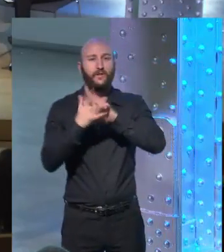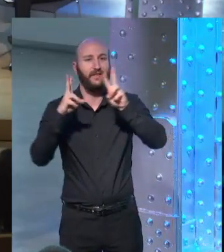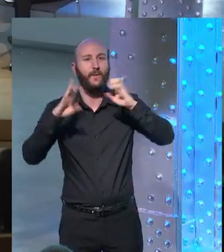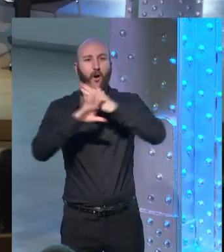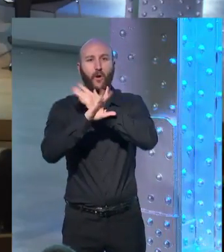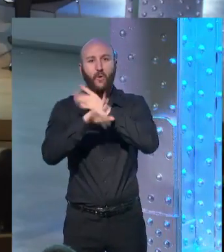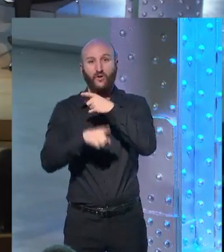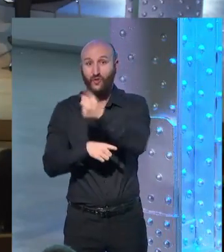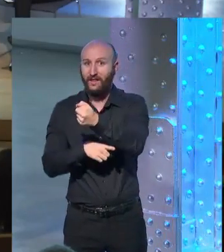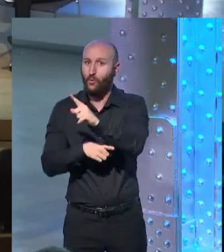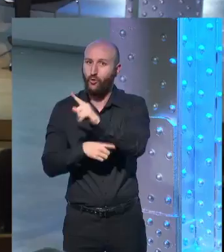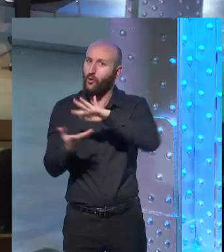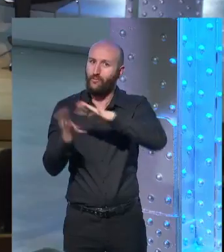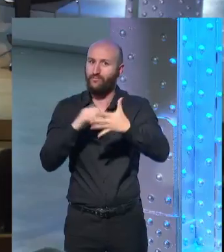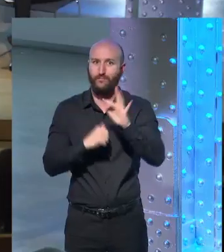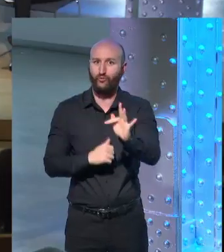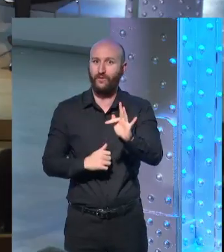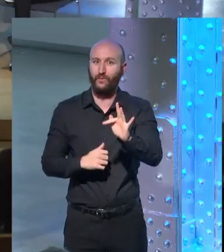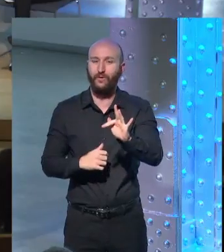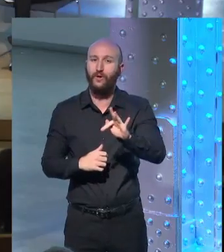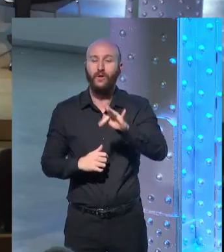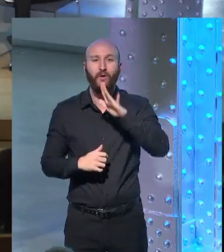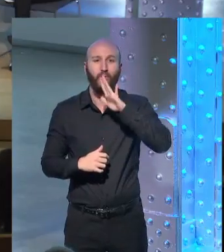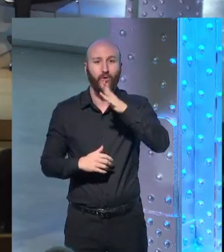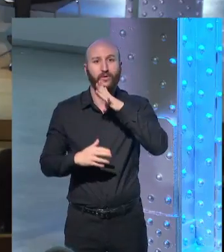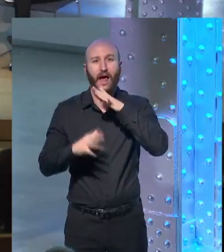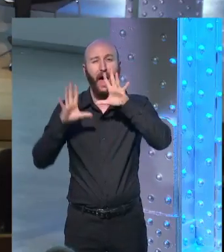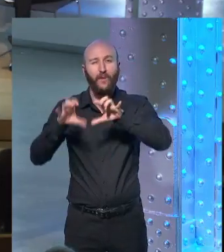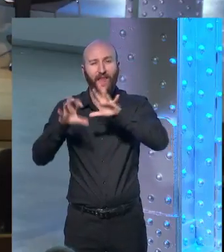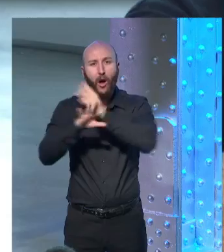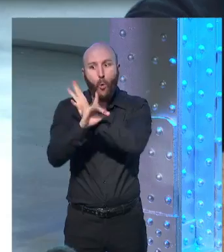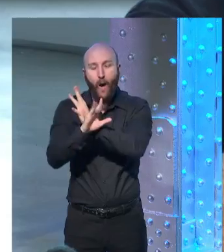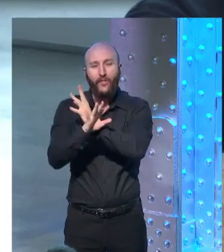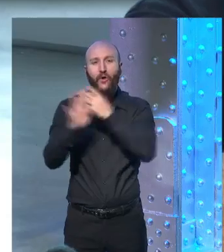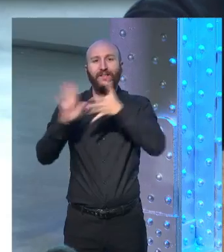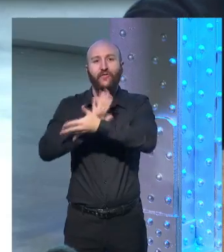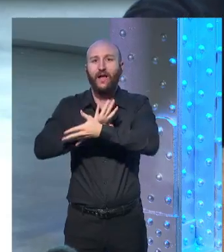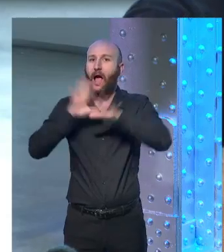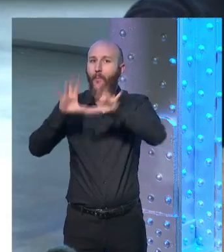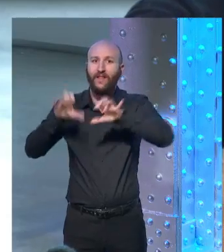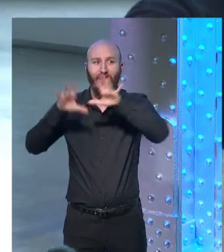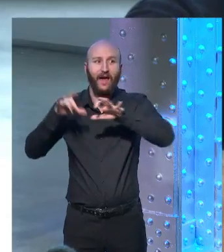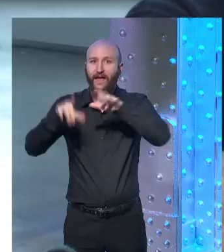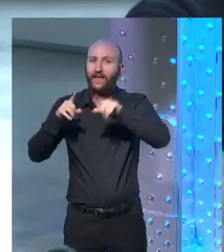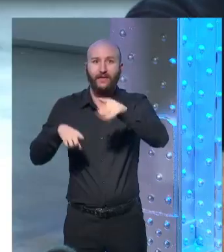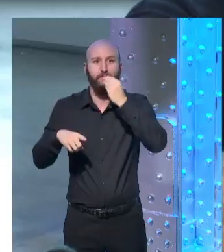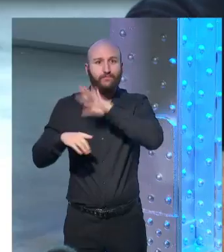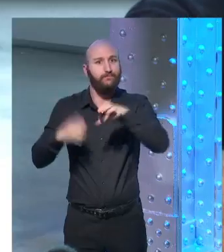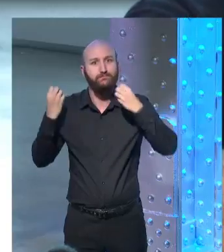es todo lo contrario. O sea, al final... el aprendizaje jugando es el aprendizaje más efectivo que existe. Claro.